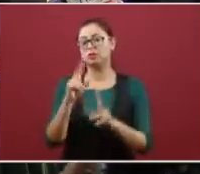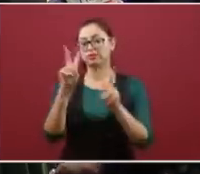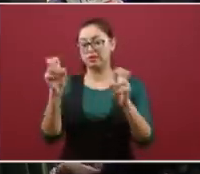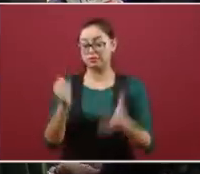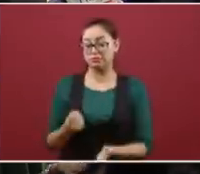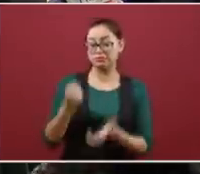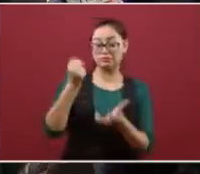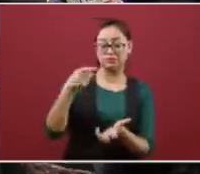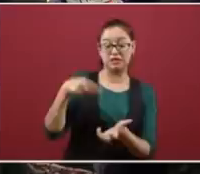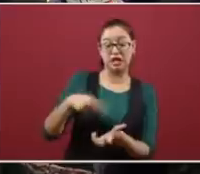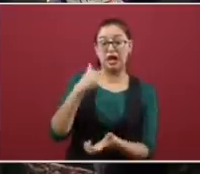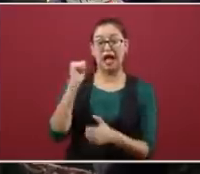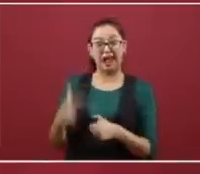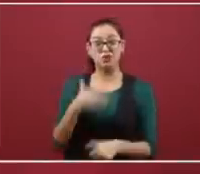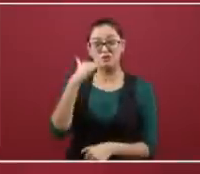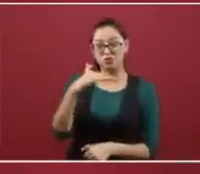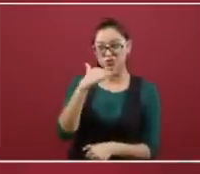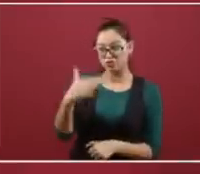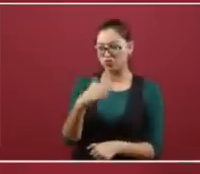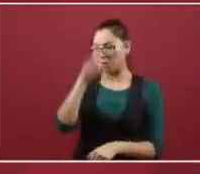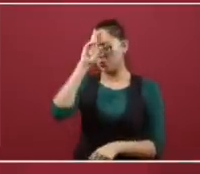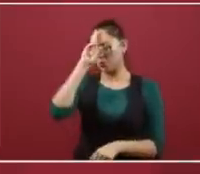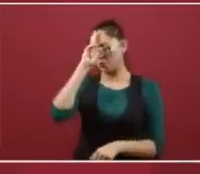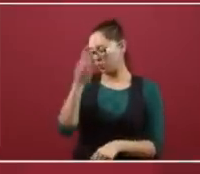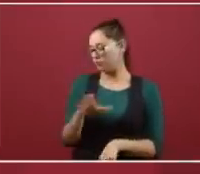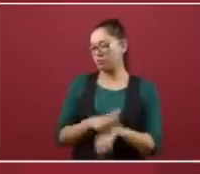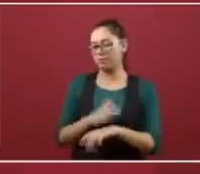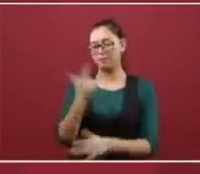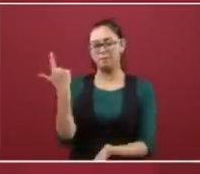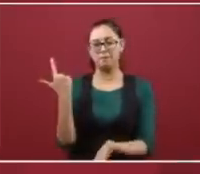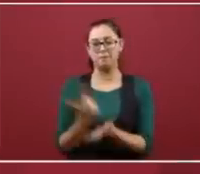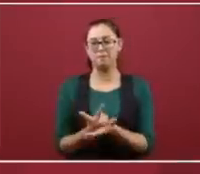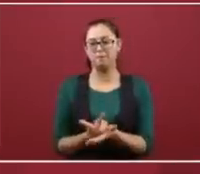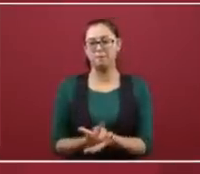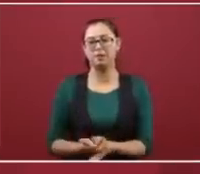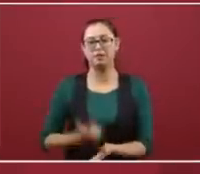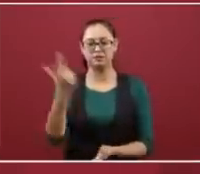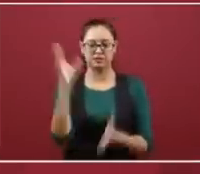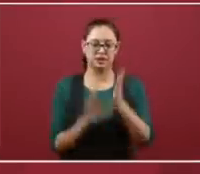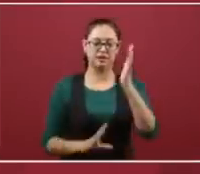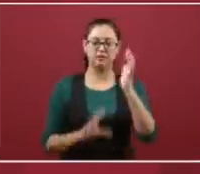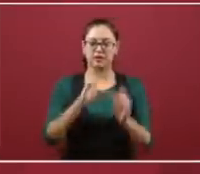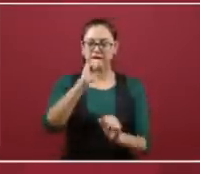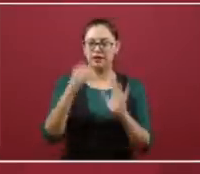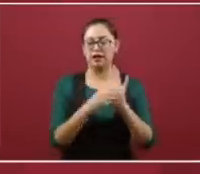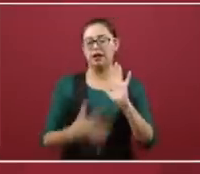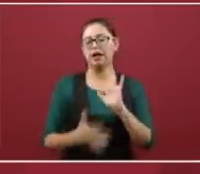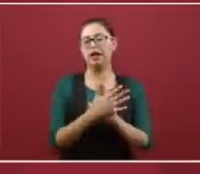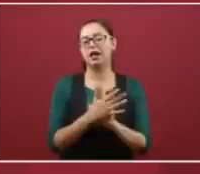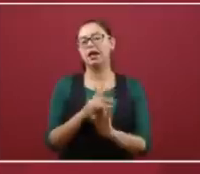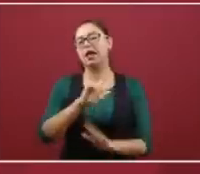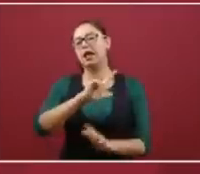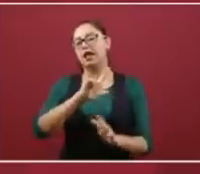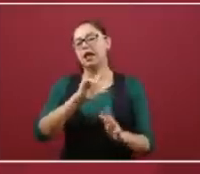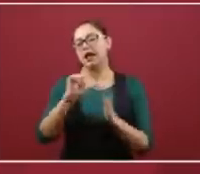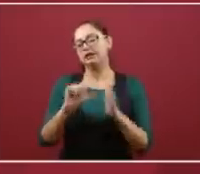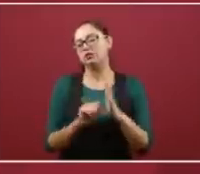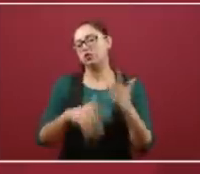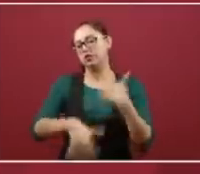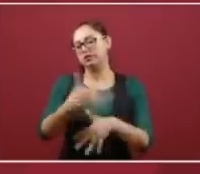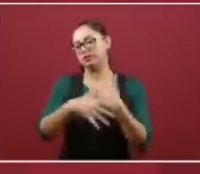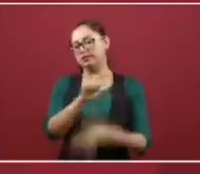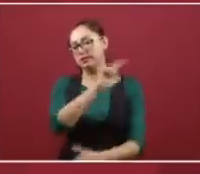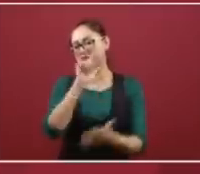a las campañas electorales que es uno de los delitos electorales consagrados por el artículo 15 de la ley general en materia de delitos electorales